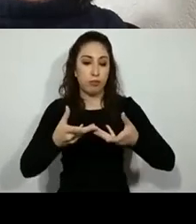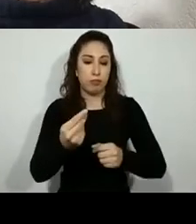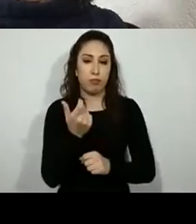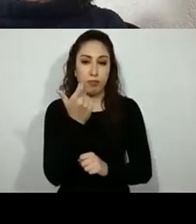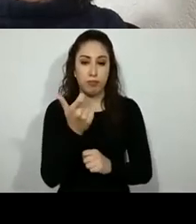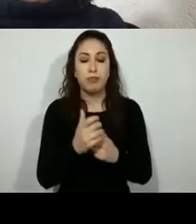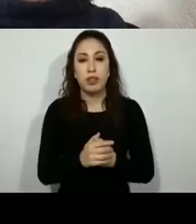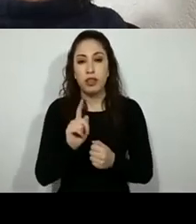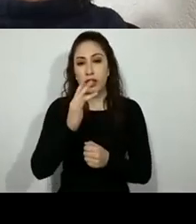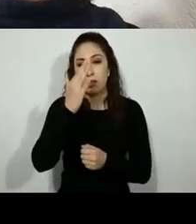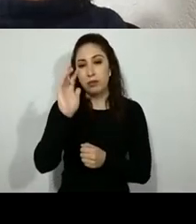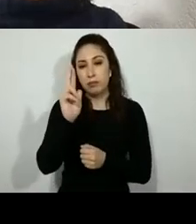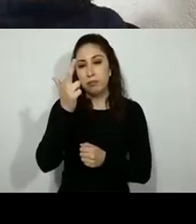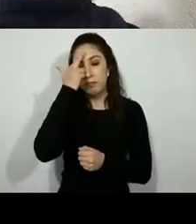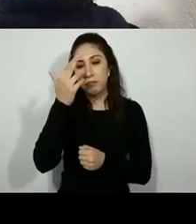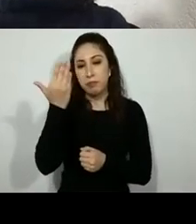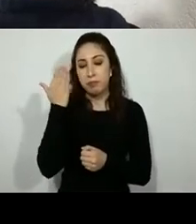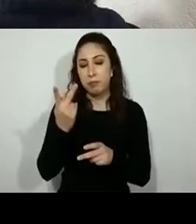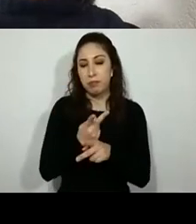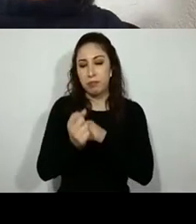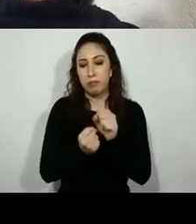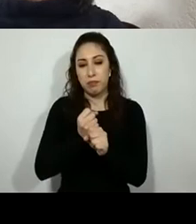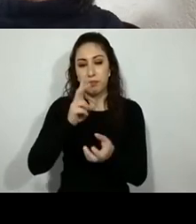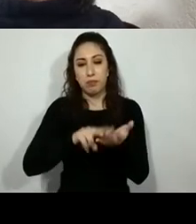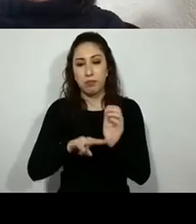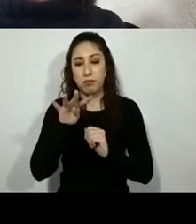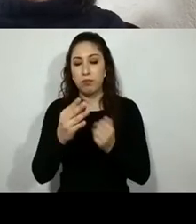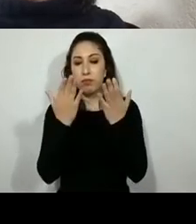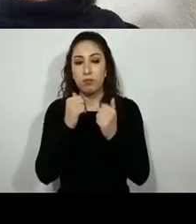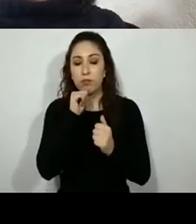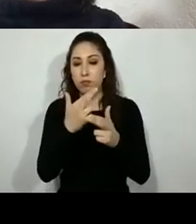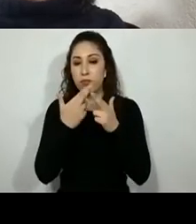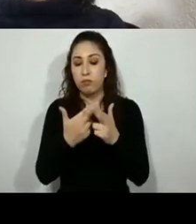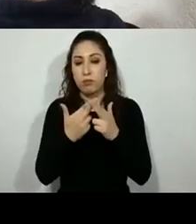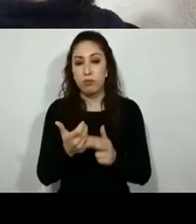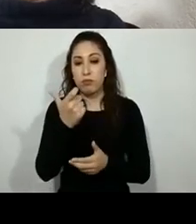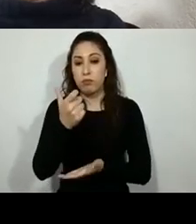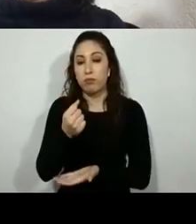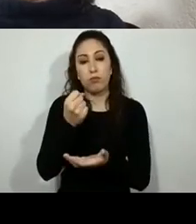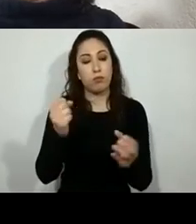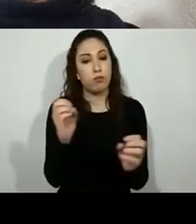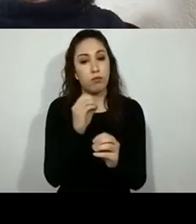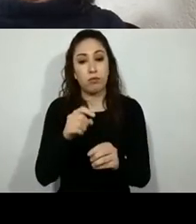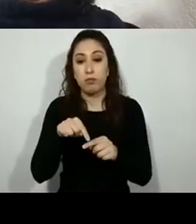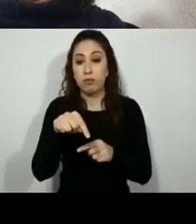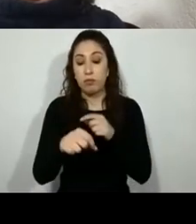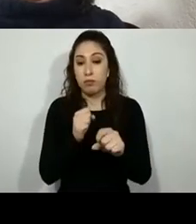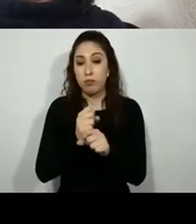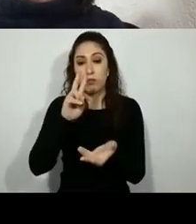el 2019 no tuvimos subejercicio del gasto y este año tampoco